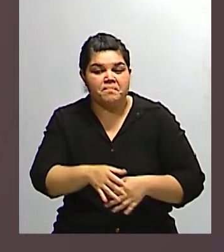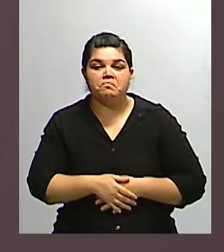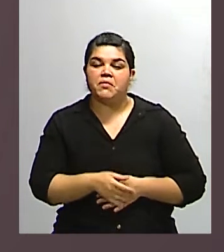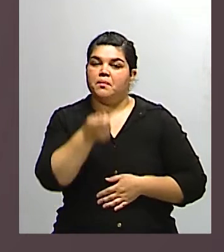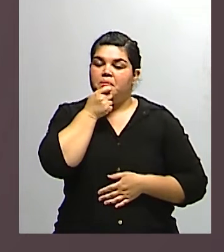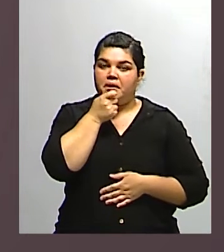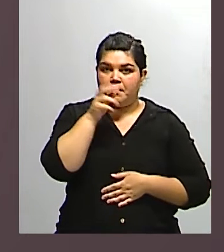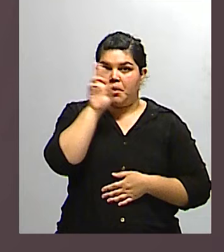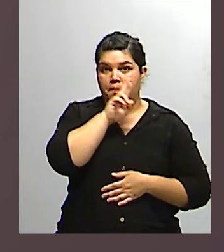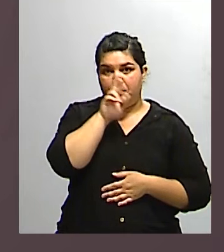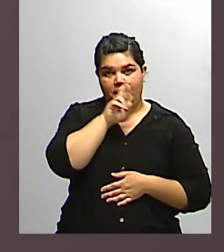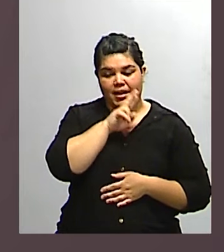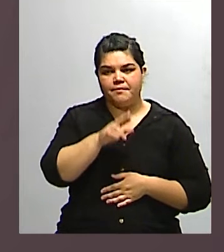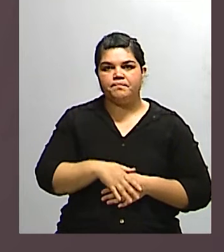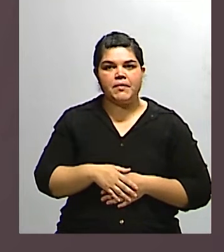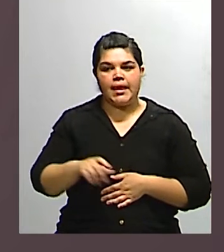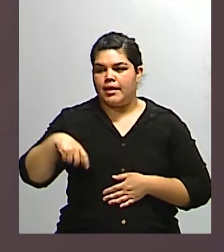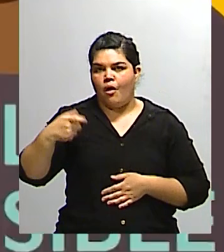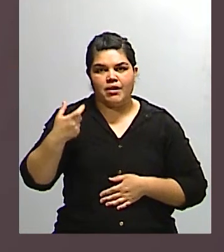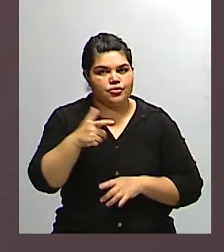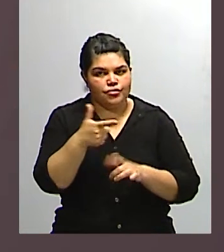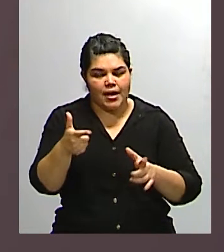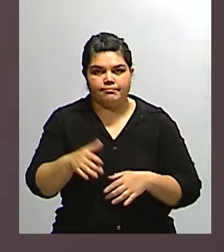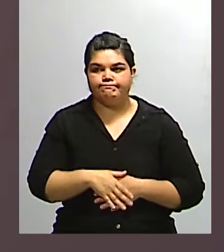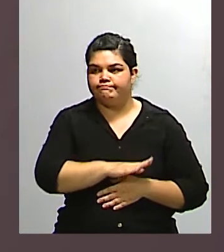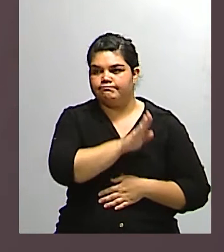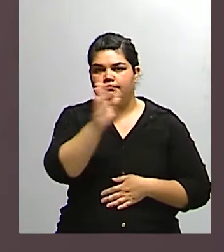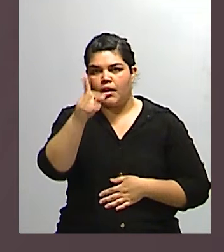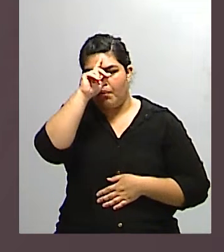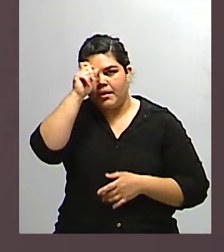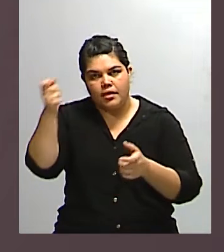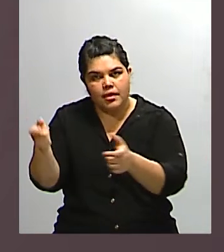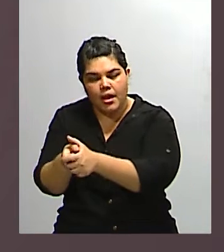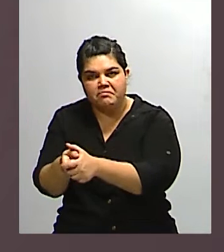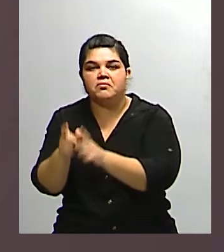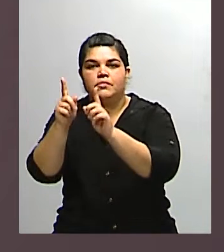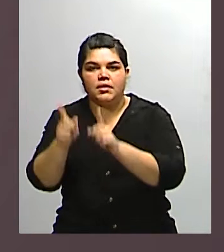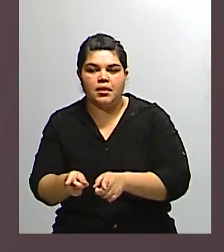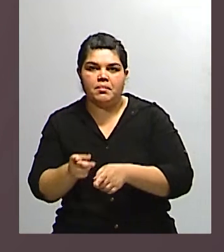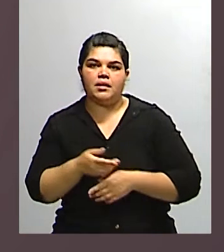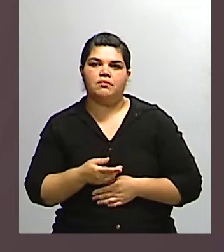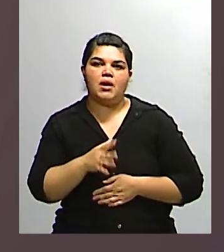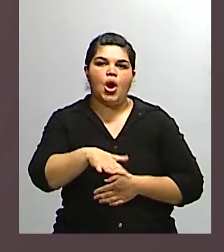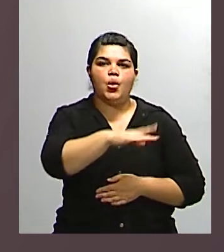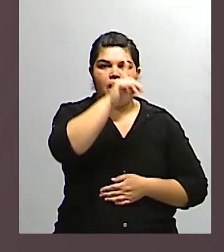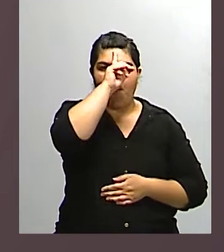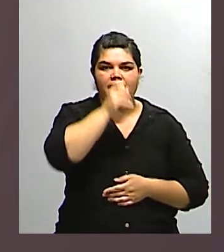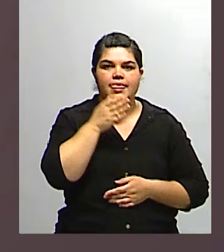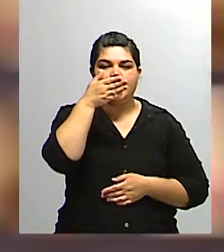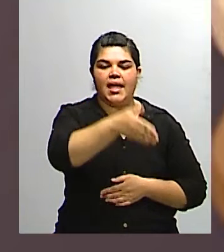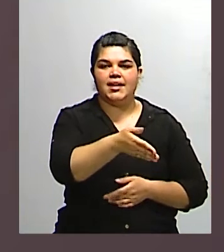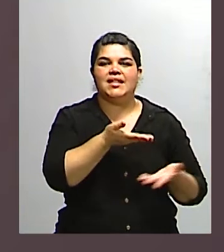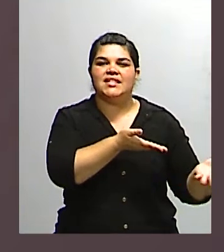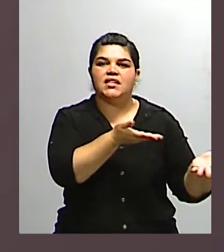quiere hacerse los controles, va a un centro de salud o al servicio de ginecología de alguno de los tantos